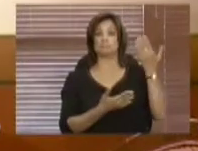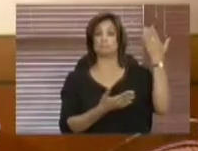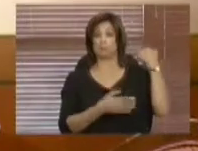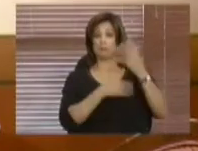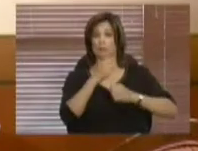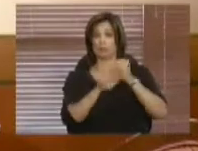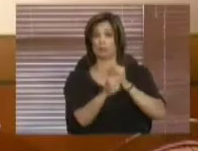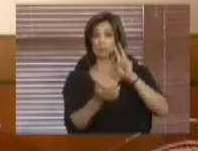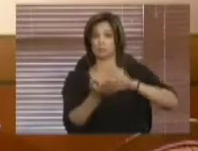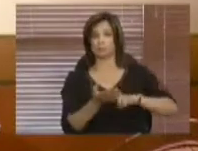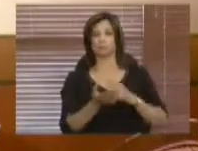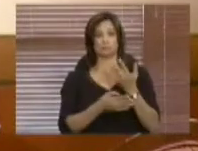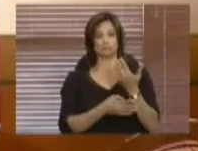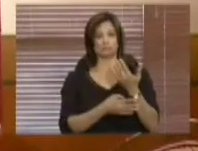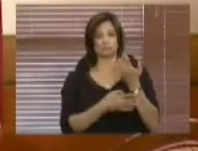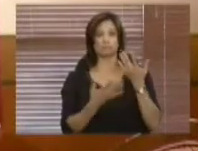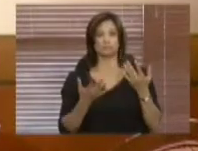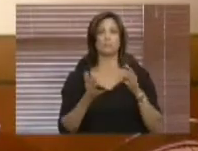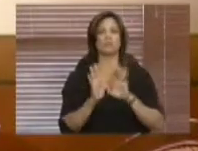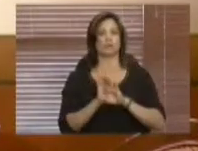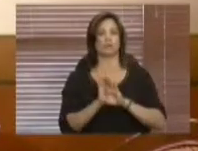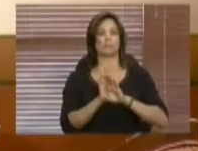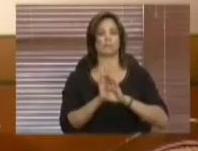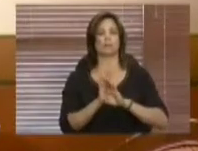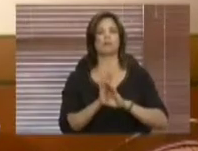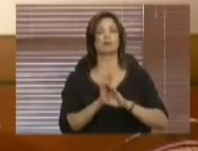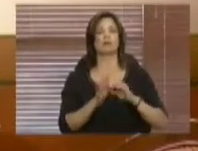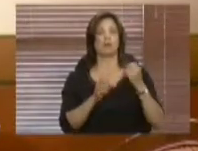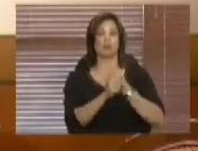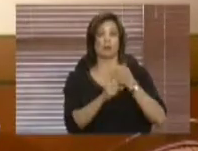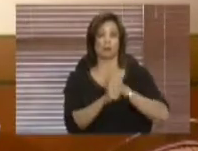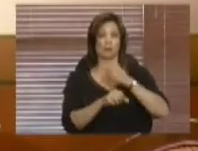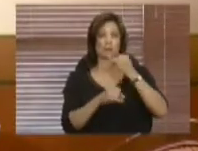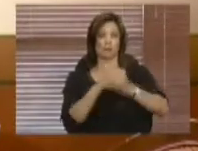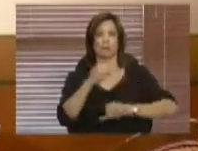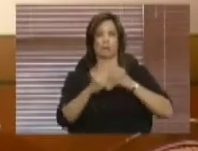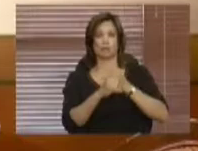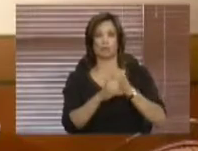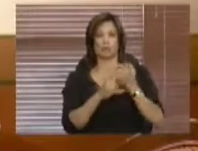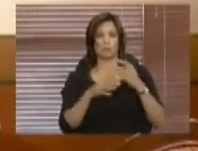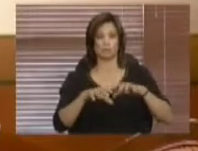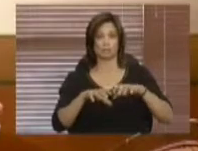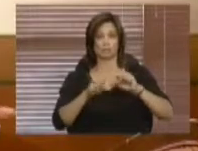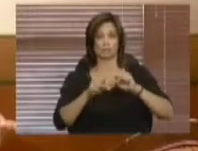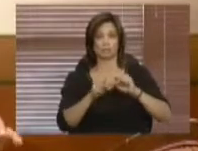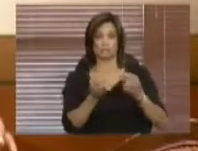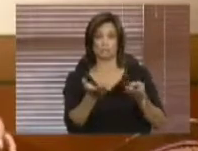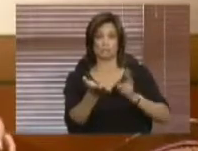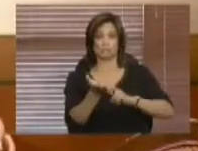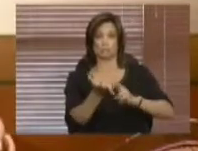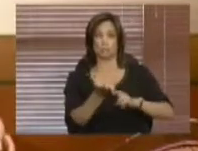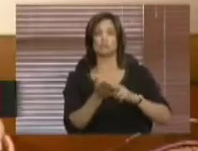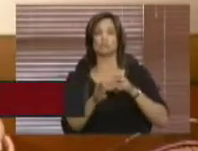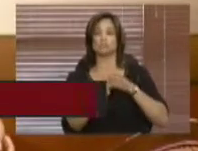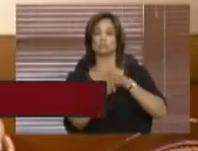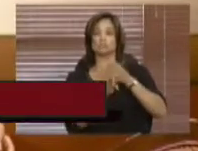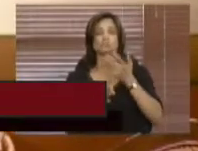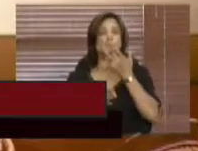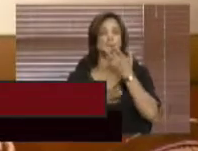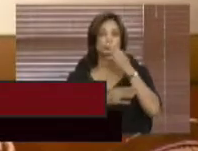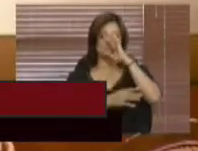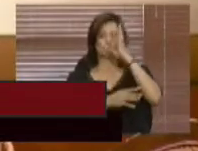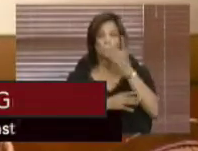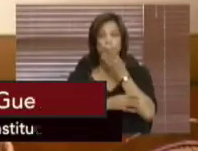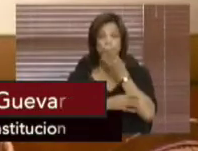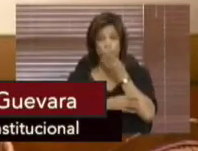año 2015, como Jornada Internacional sobre Adquisición de la Nacionalidad, especial referencia a la